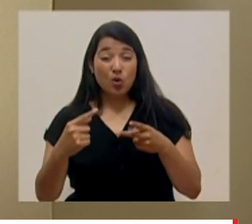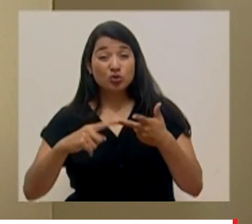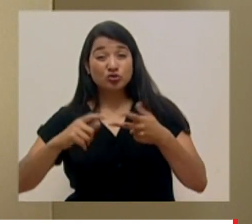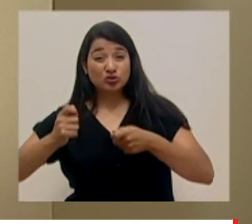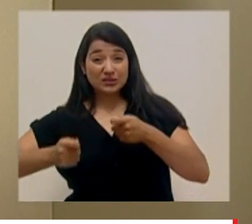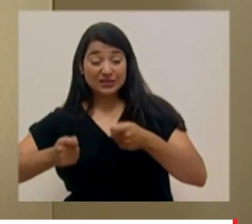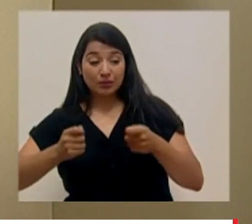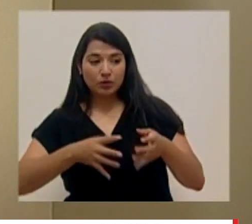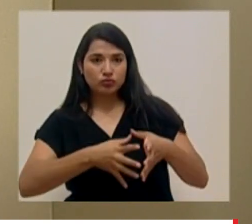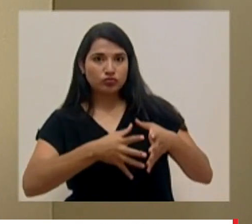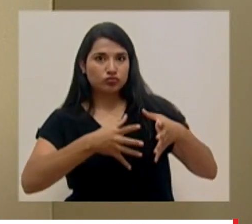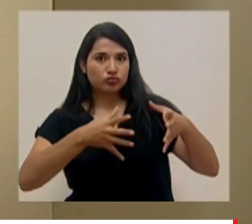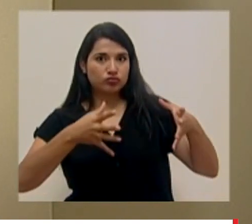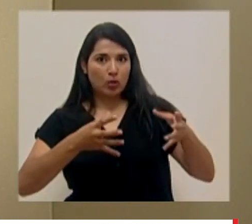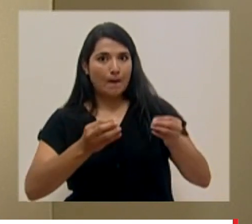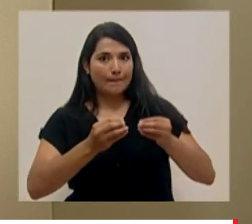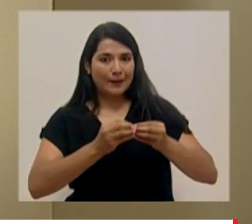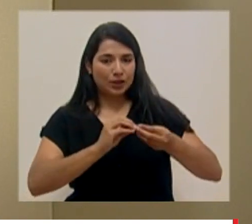septiembre,